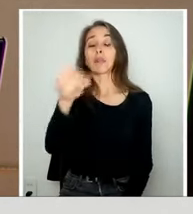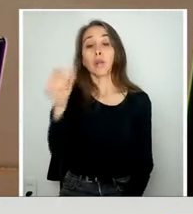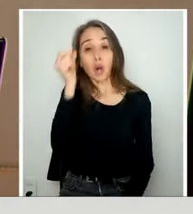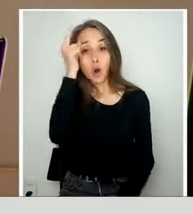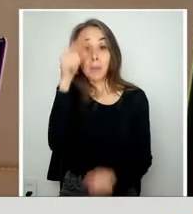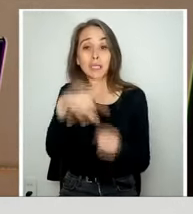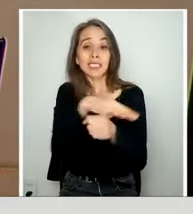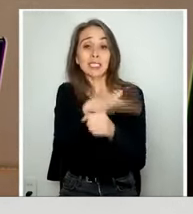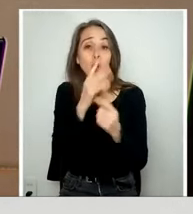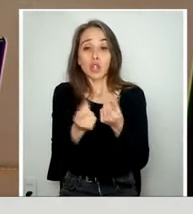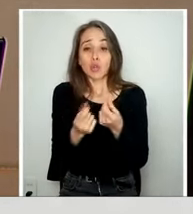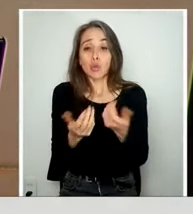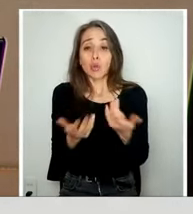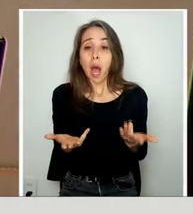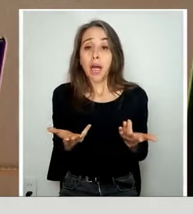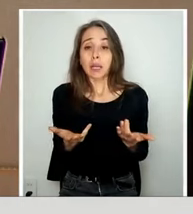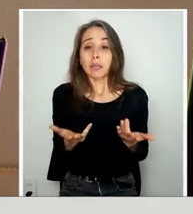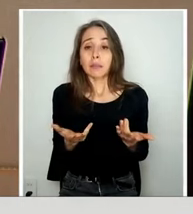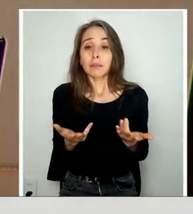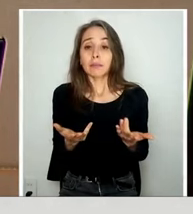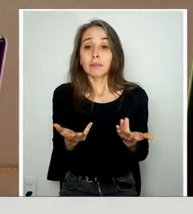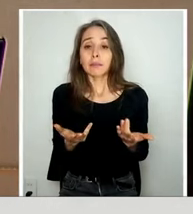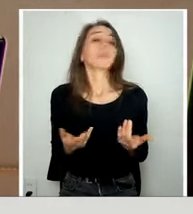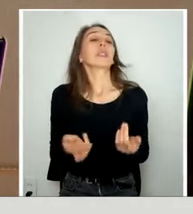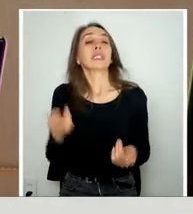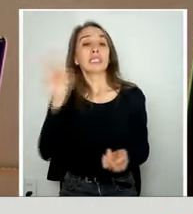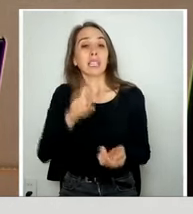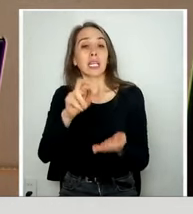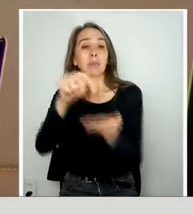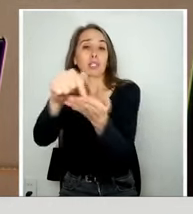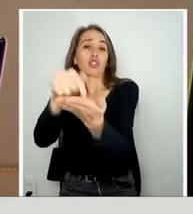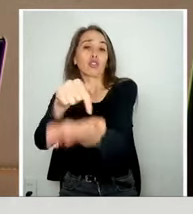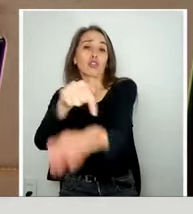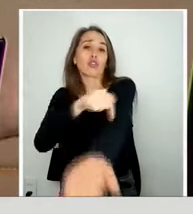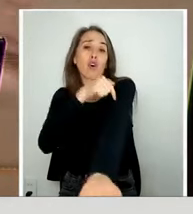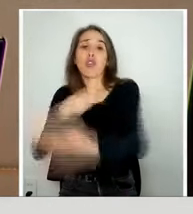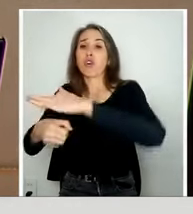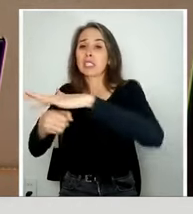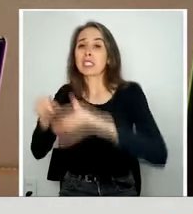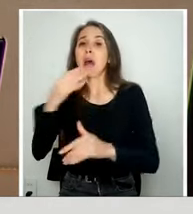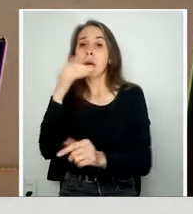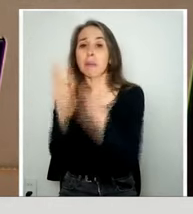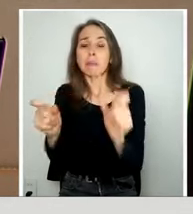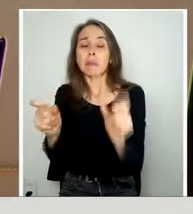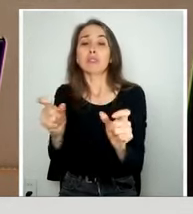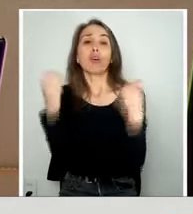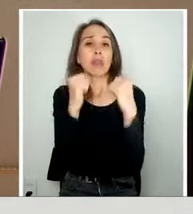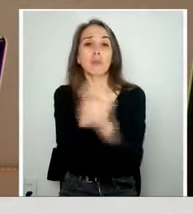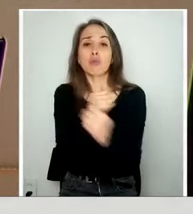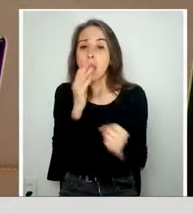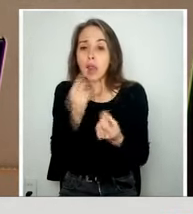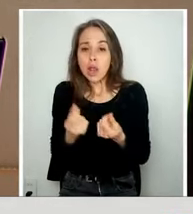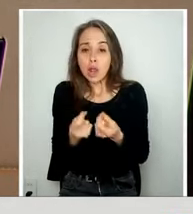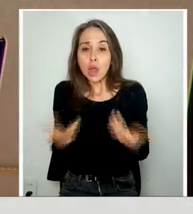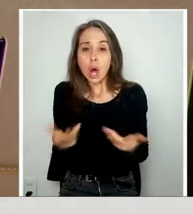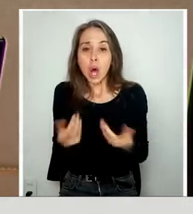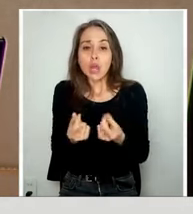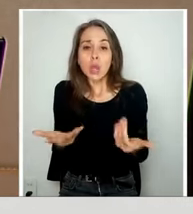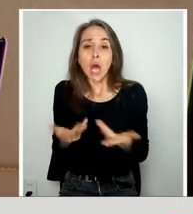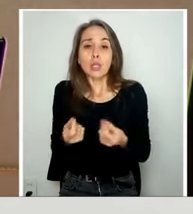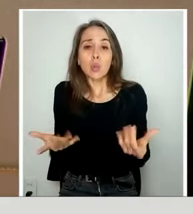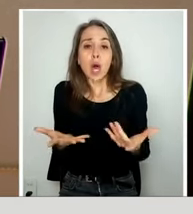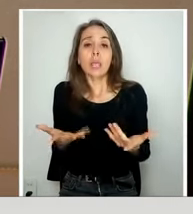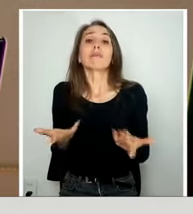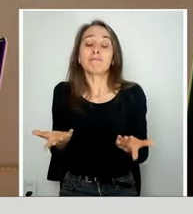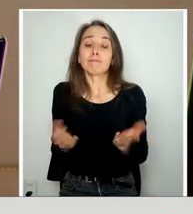Lamentablemente repetitiva a nivel nacional pero quiero sentarme ahí como como un precedente necesitamos